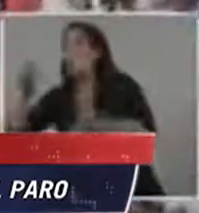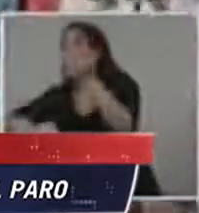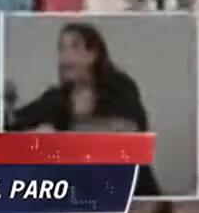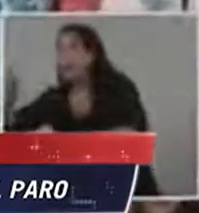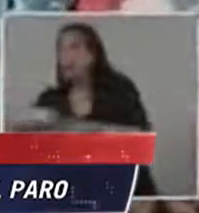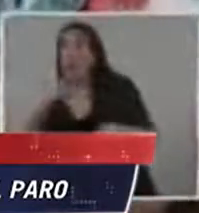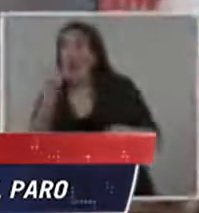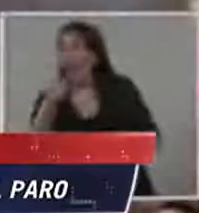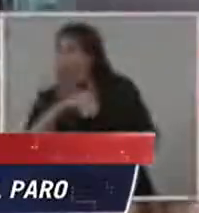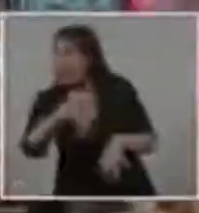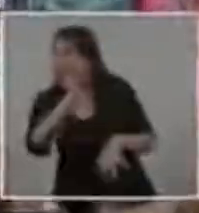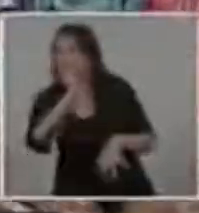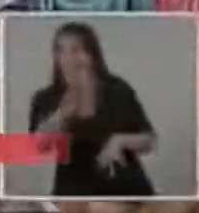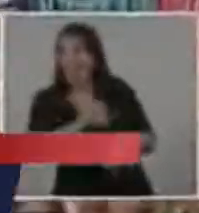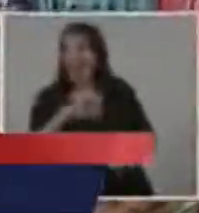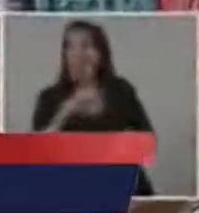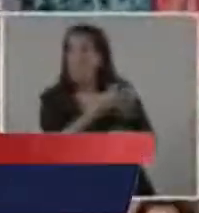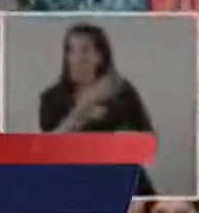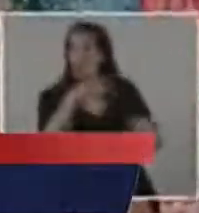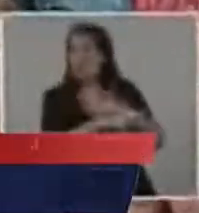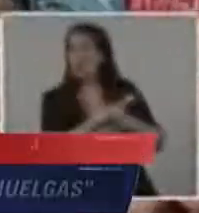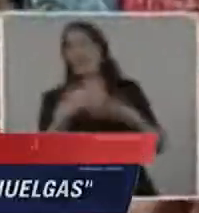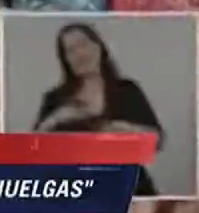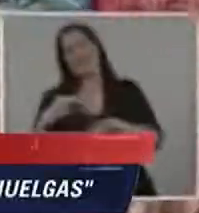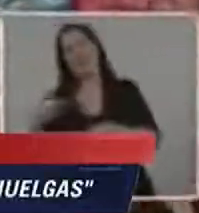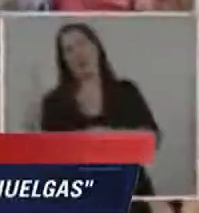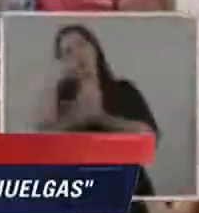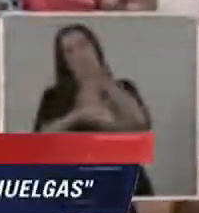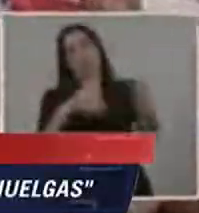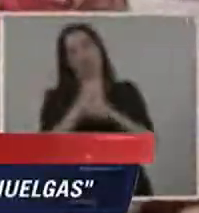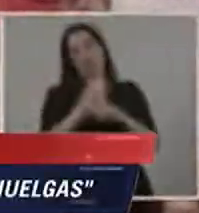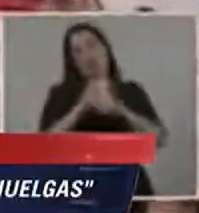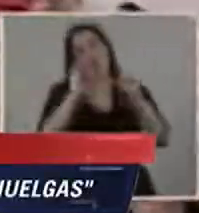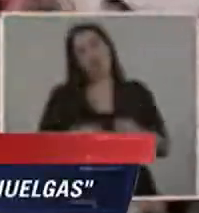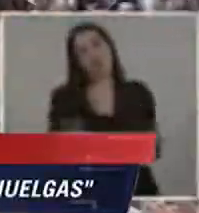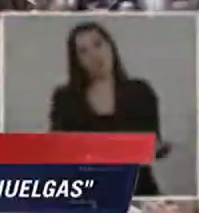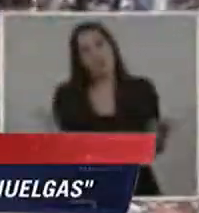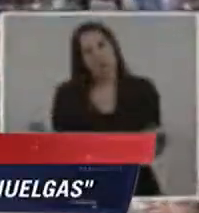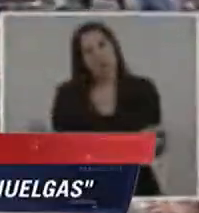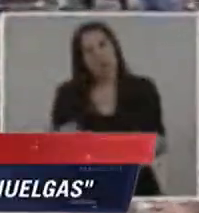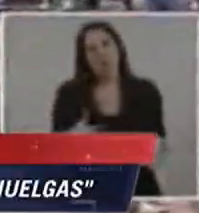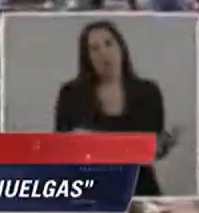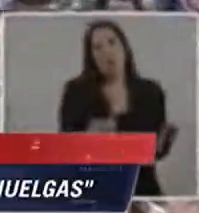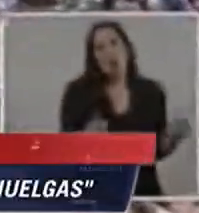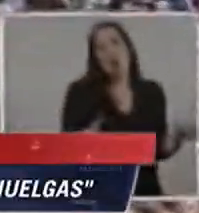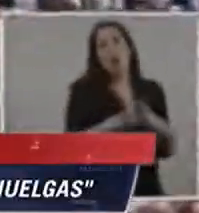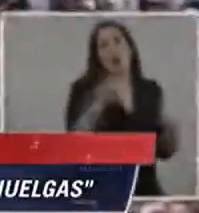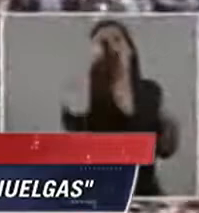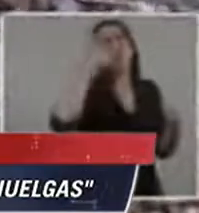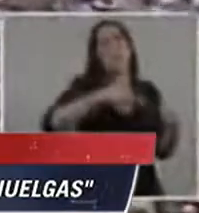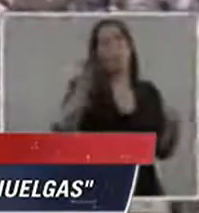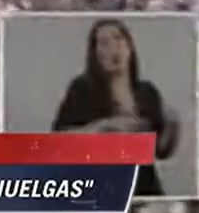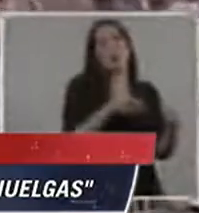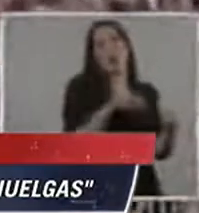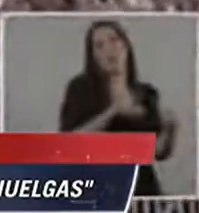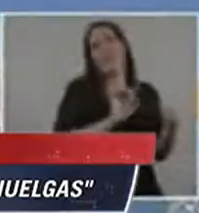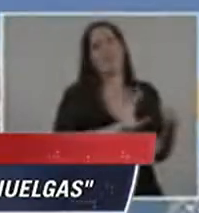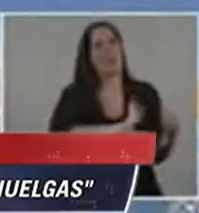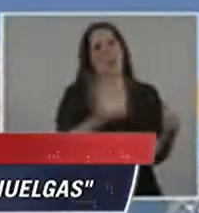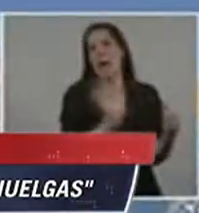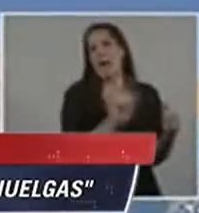trabajar, inclusive aquellos que integran ese pequeño 10% que aporta